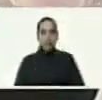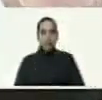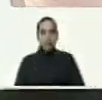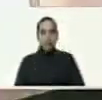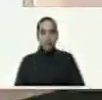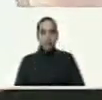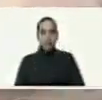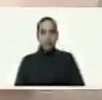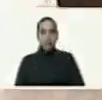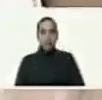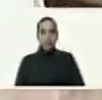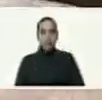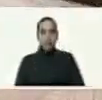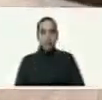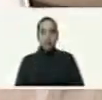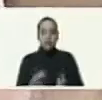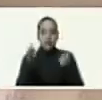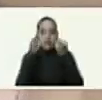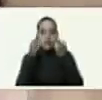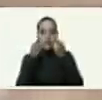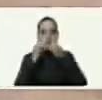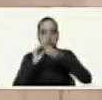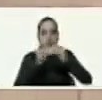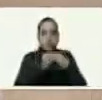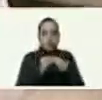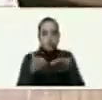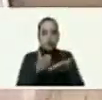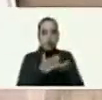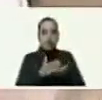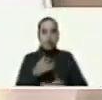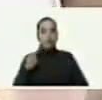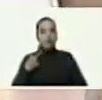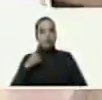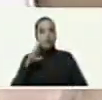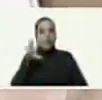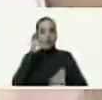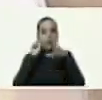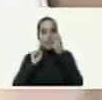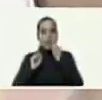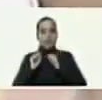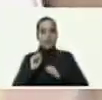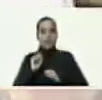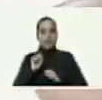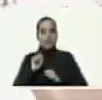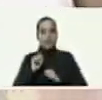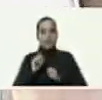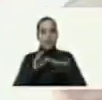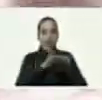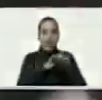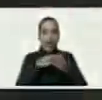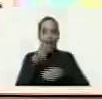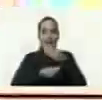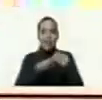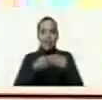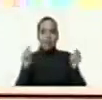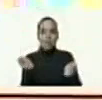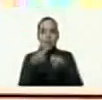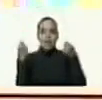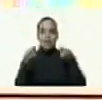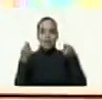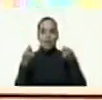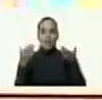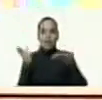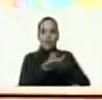Tienes que enseñar a diagramar así. Yo aprendí a diagramar en mi primera vida con Raúl. Hacíamos periódicos y revistas.